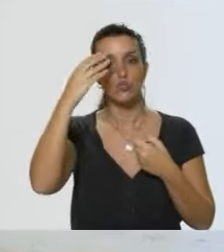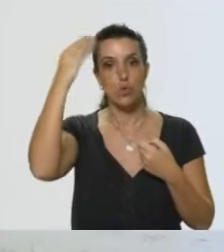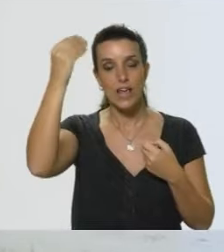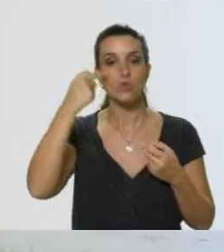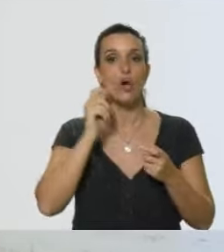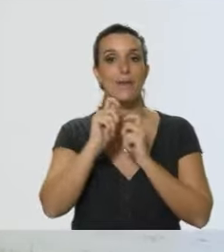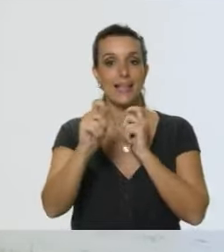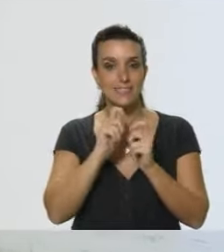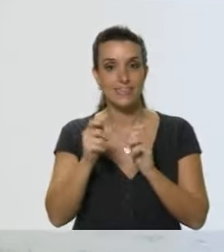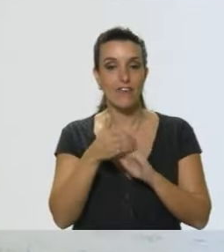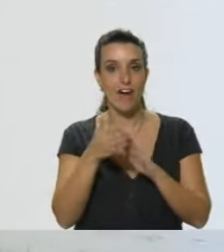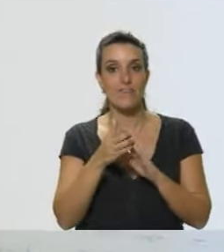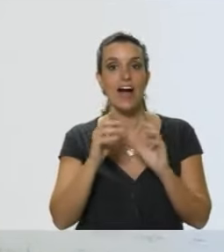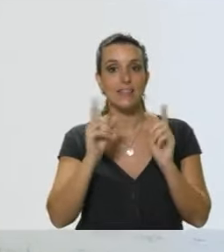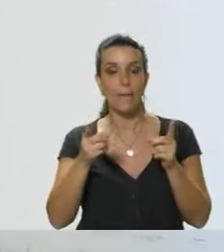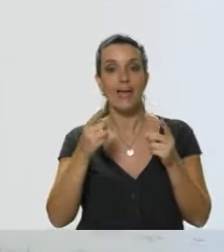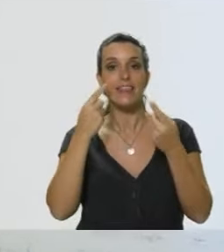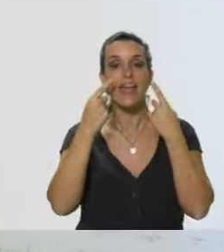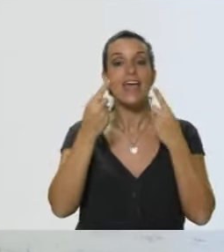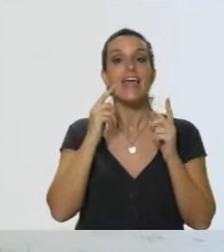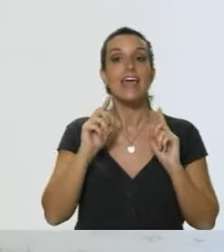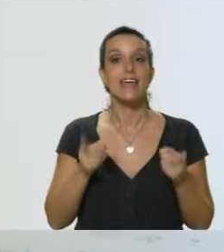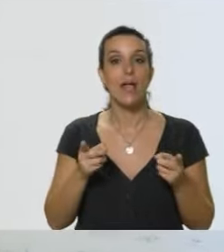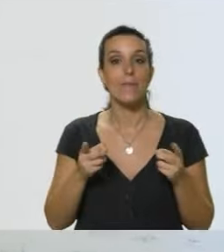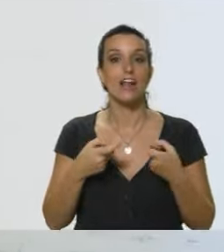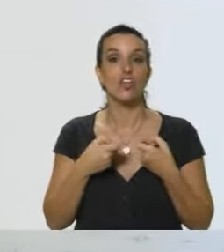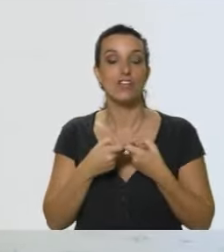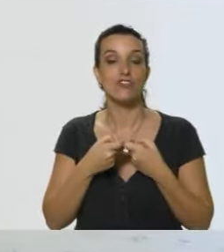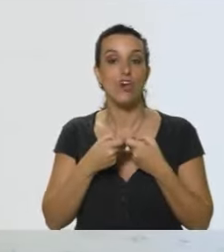prensa de los dirigentes de Sutel, también de Observacom y también de la Asociación de la Prensa Uruguaya.